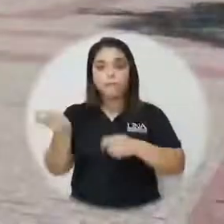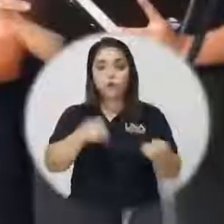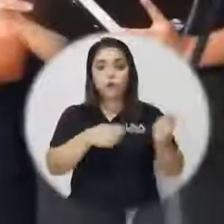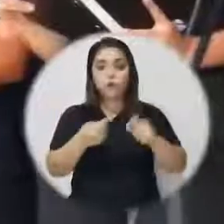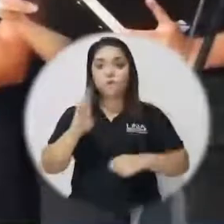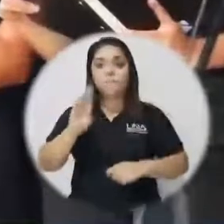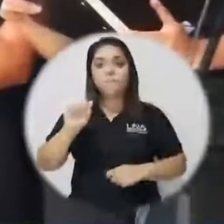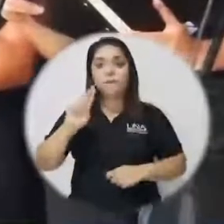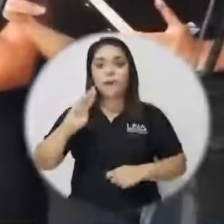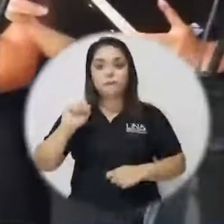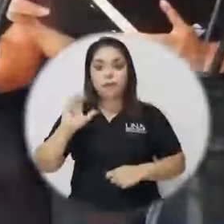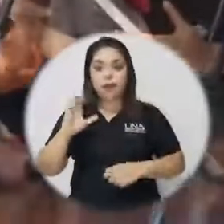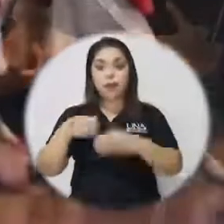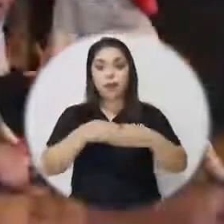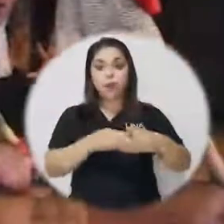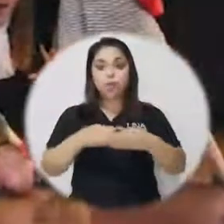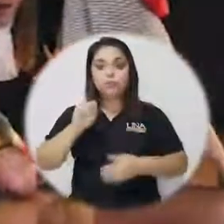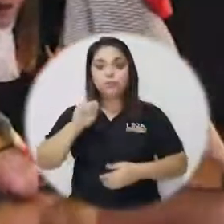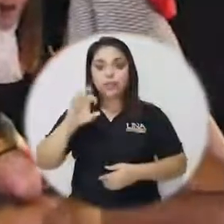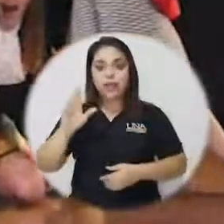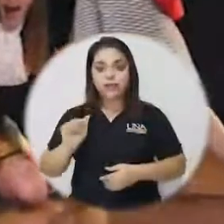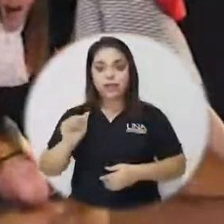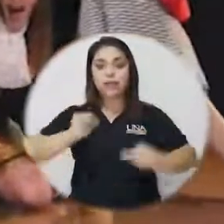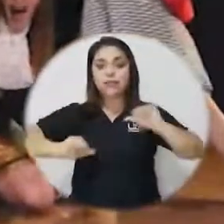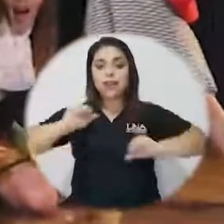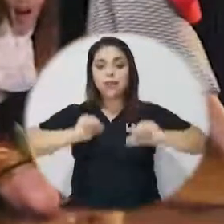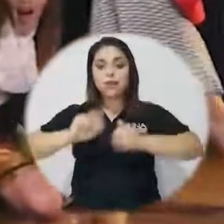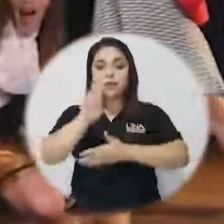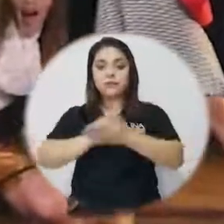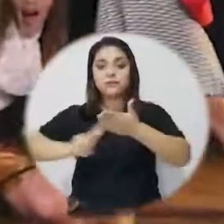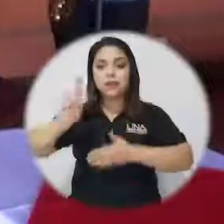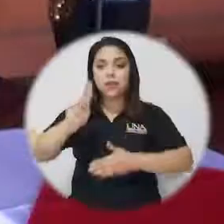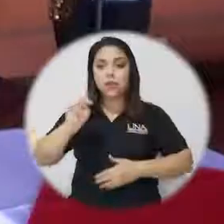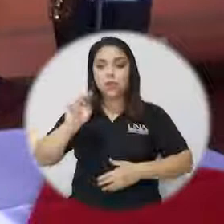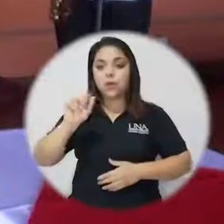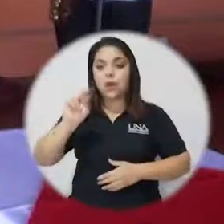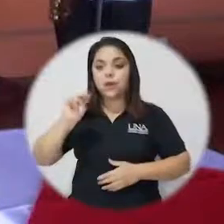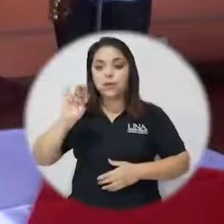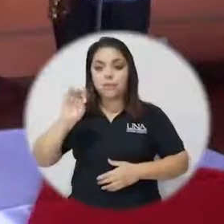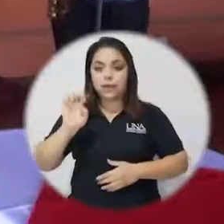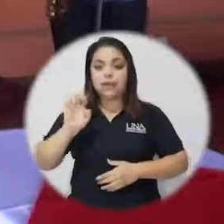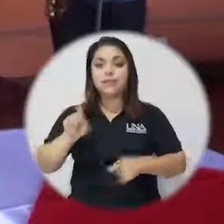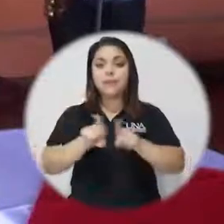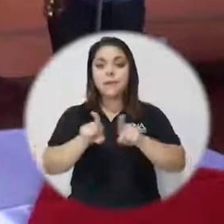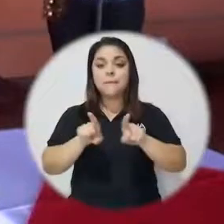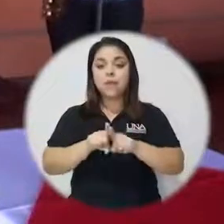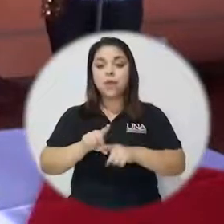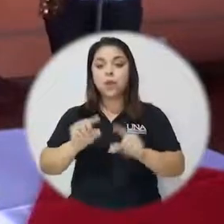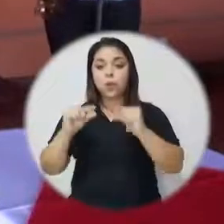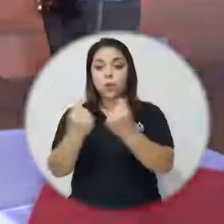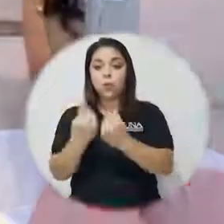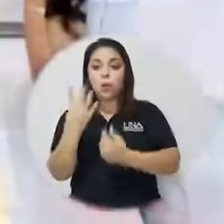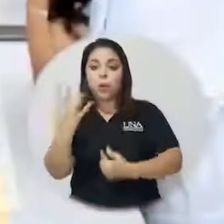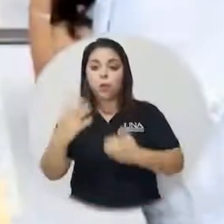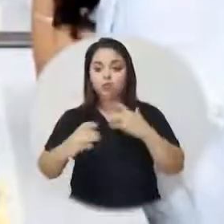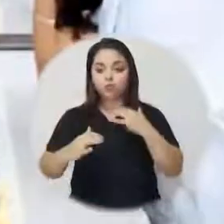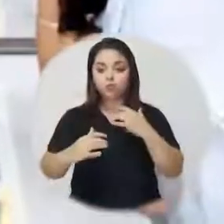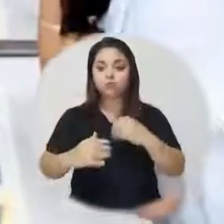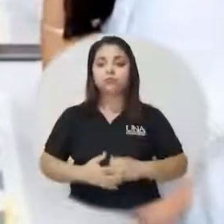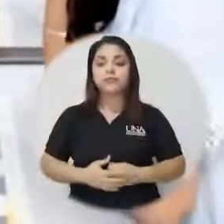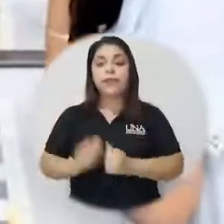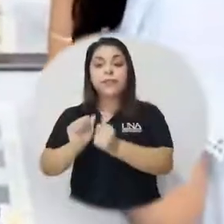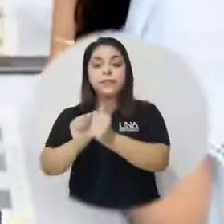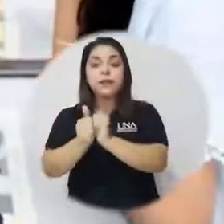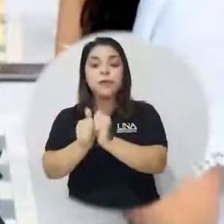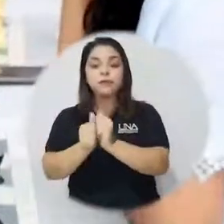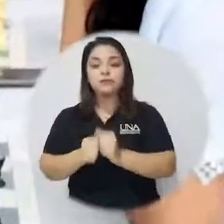Barbac, el coro de la Sierra, el teatro universitario Unánime y el cuarteto de saxofones. En